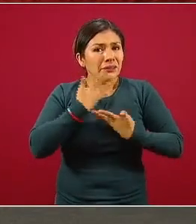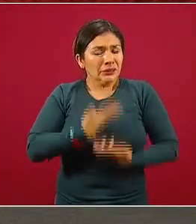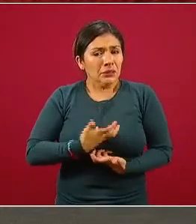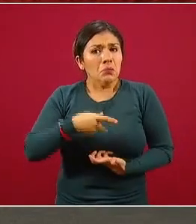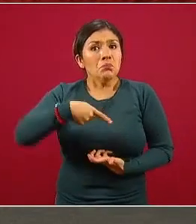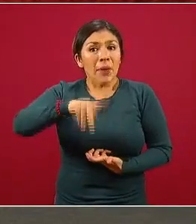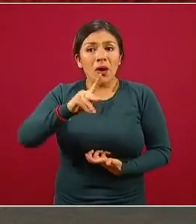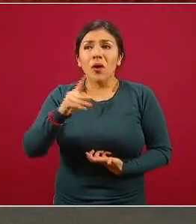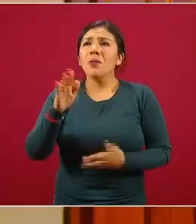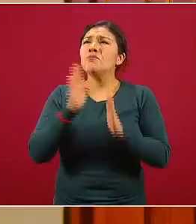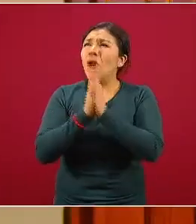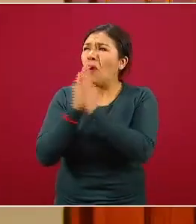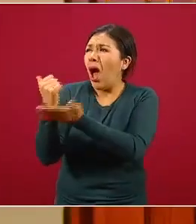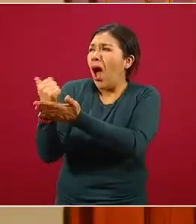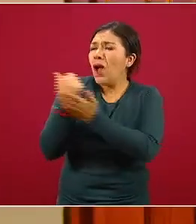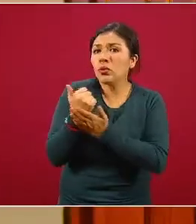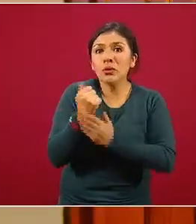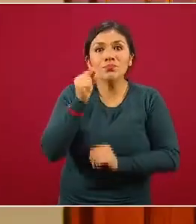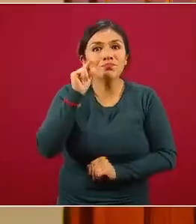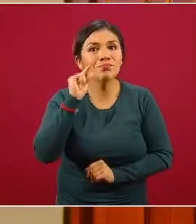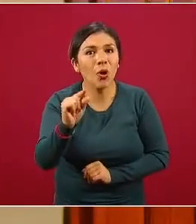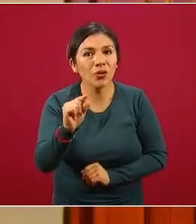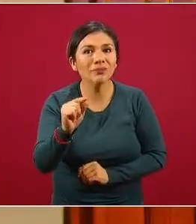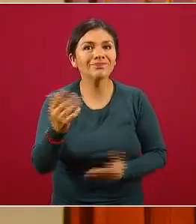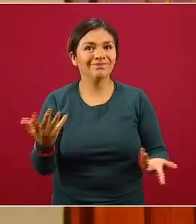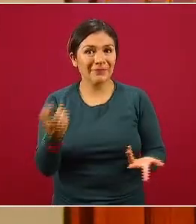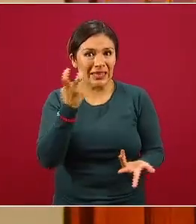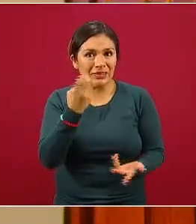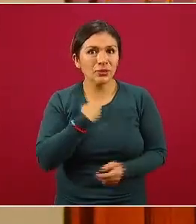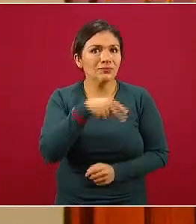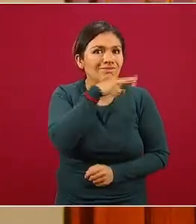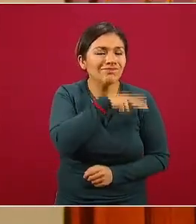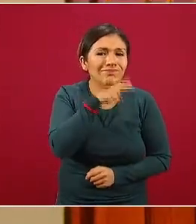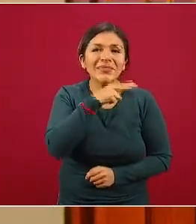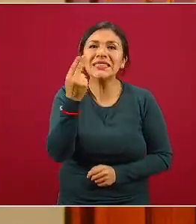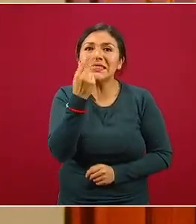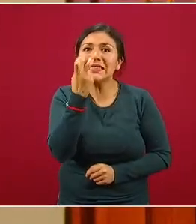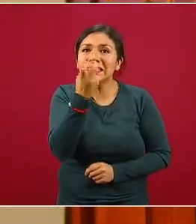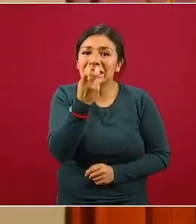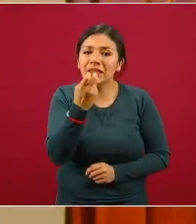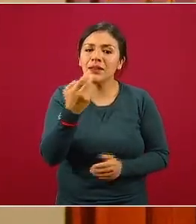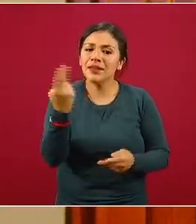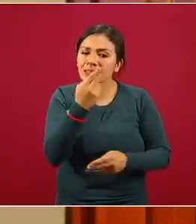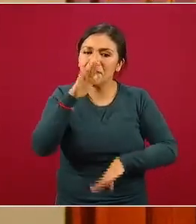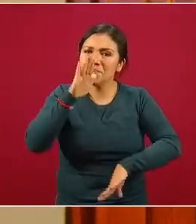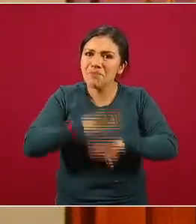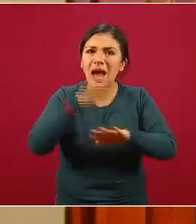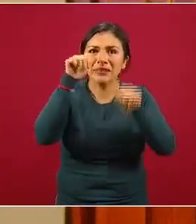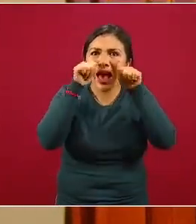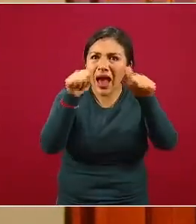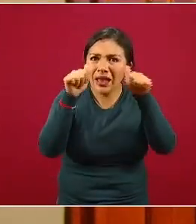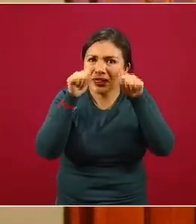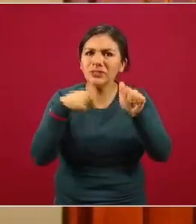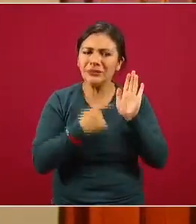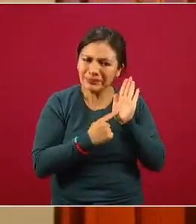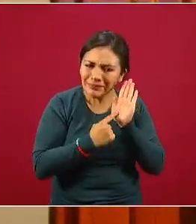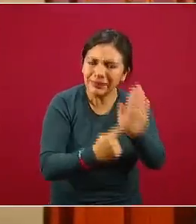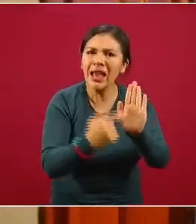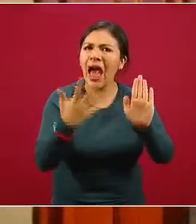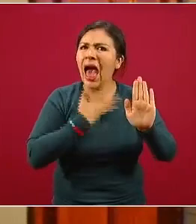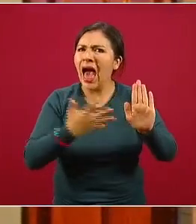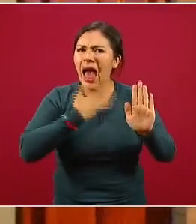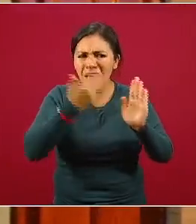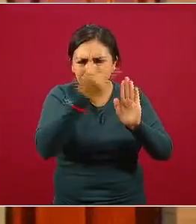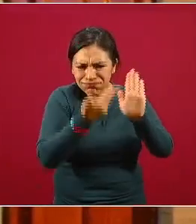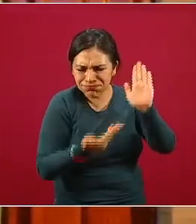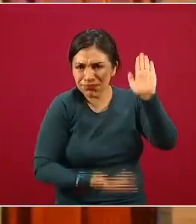muy poco. Entonces, es más bien nosotros estamos preocupados por disminuir esta brecha de atención, poner a su disposición